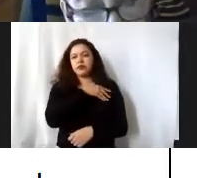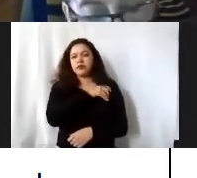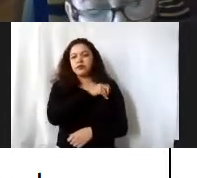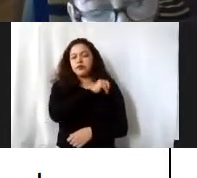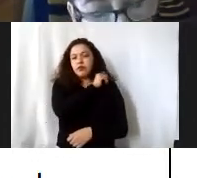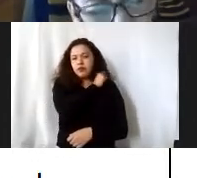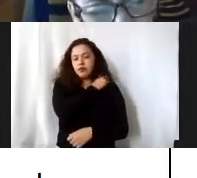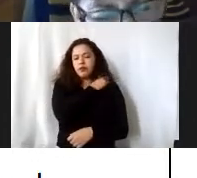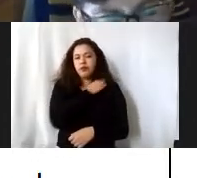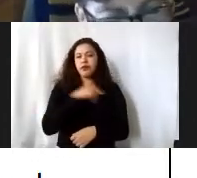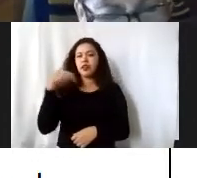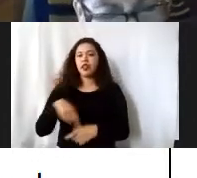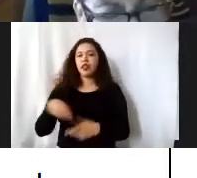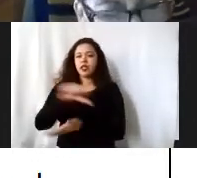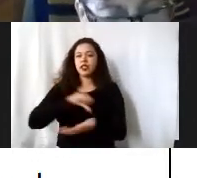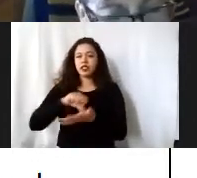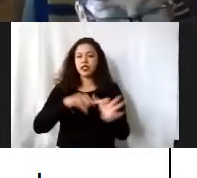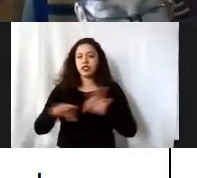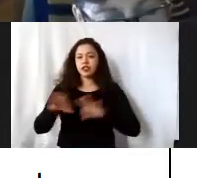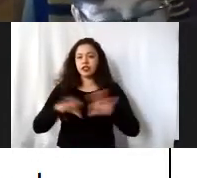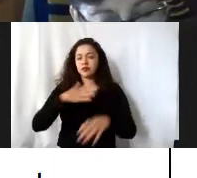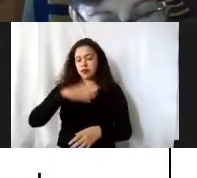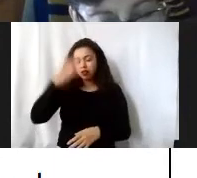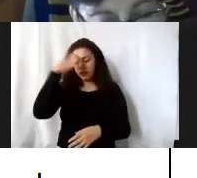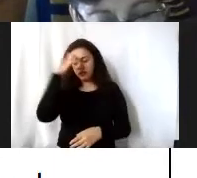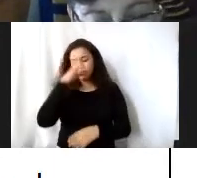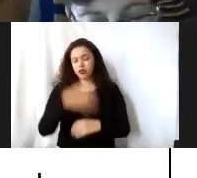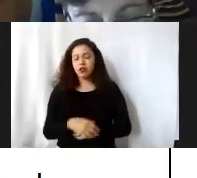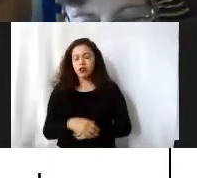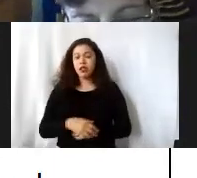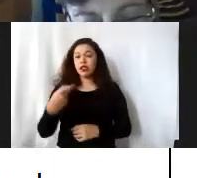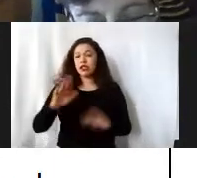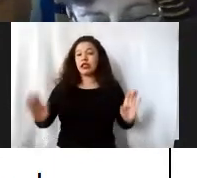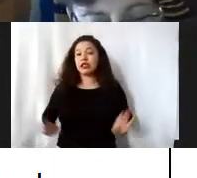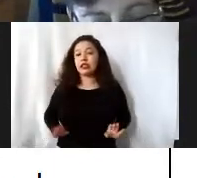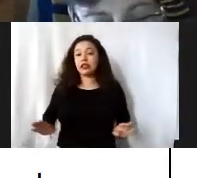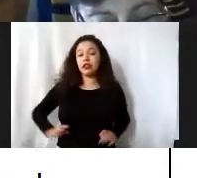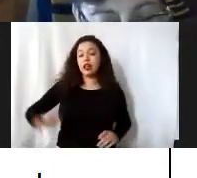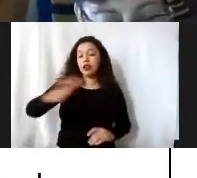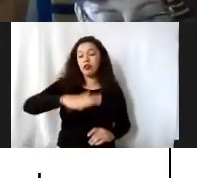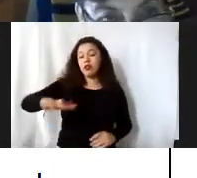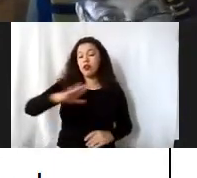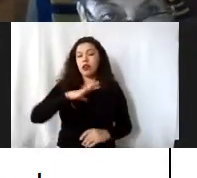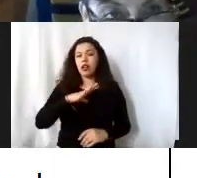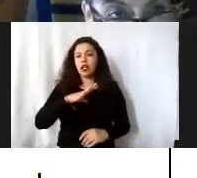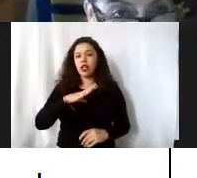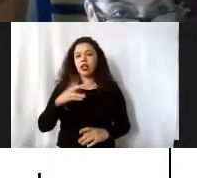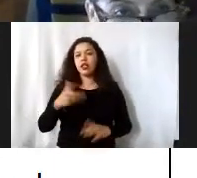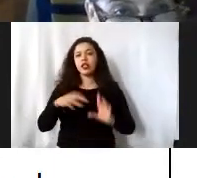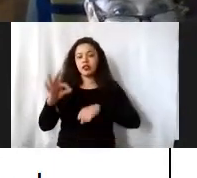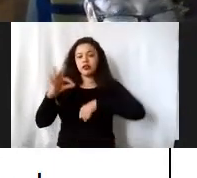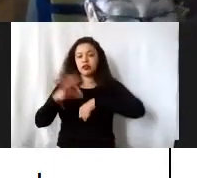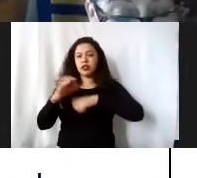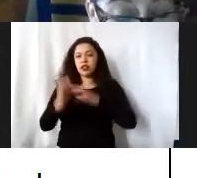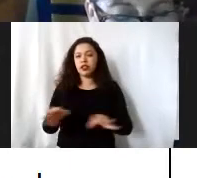bien. en mi centro de trabajo. Por el tipo de población, un punto importante